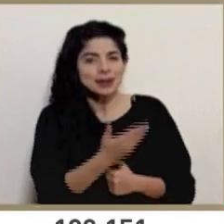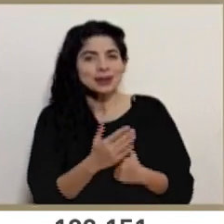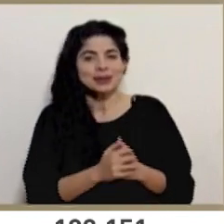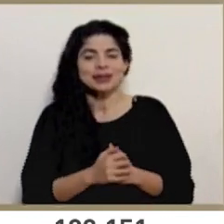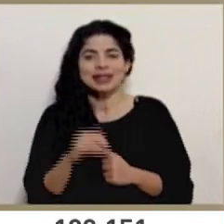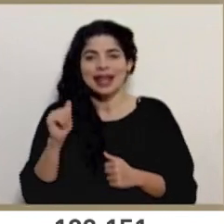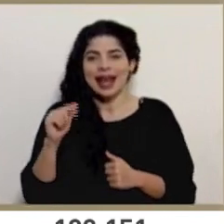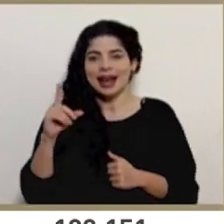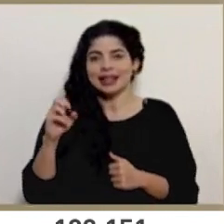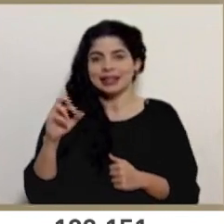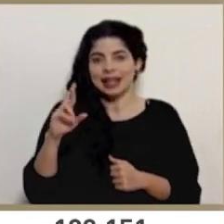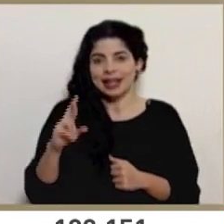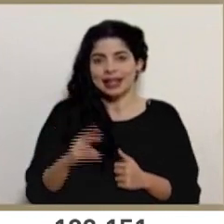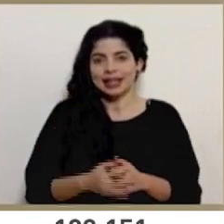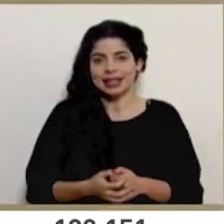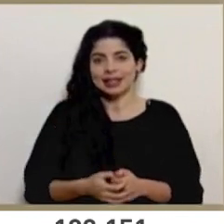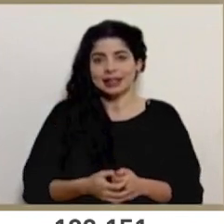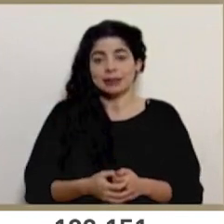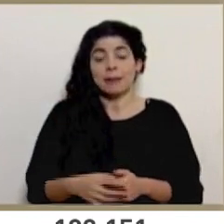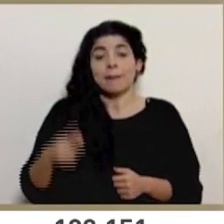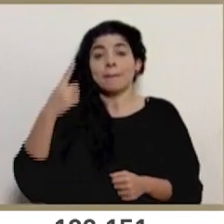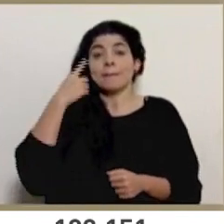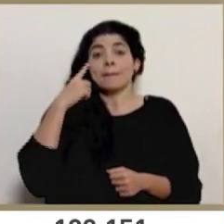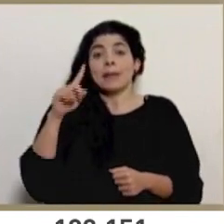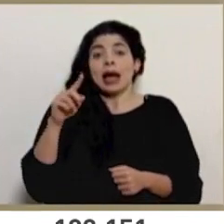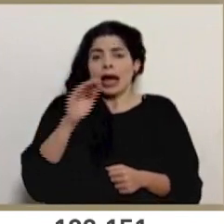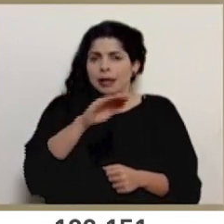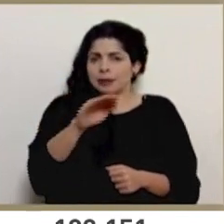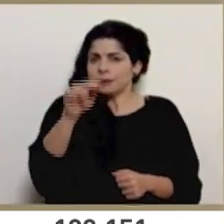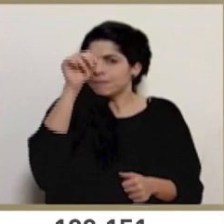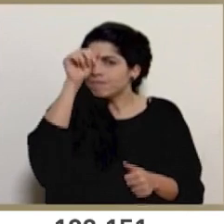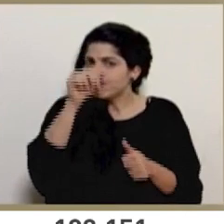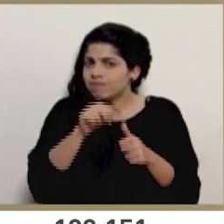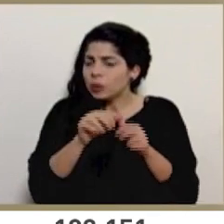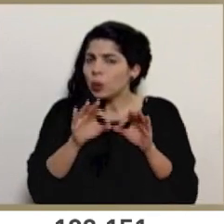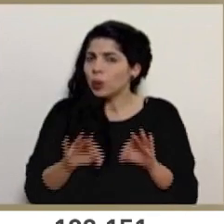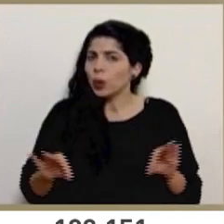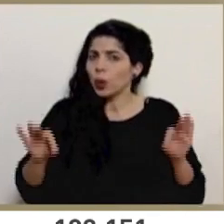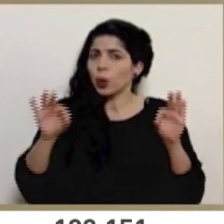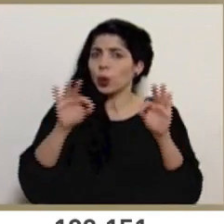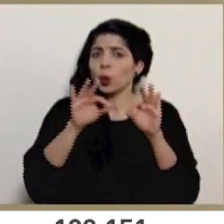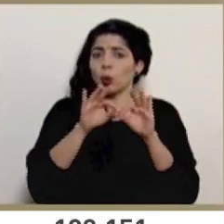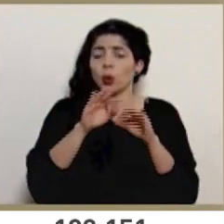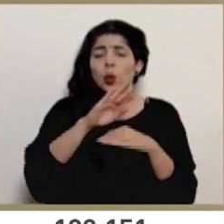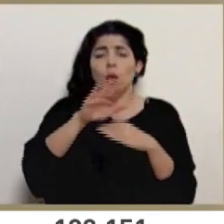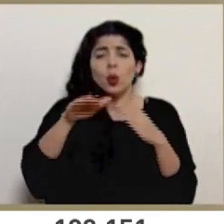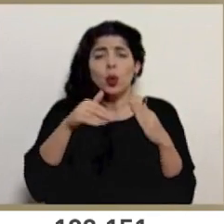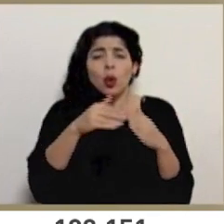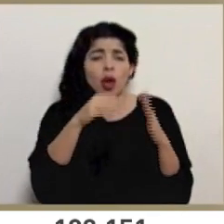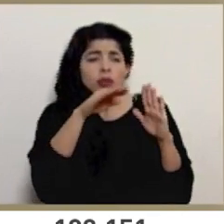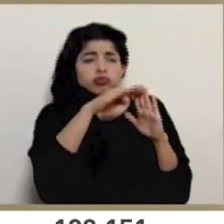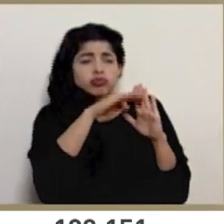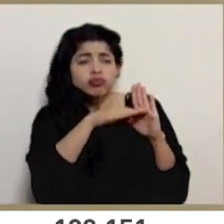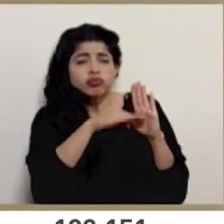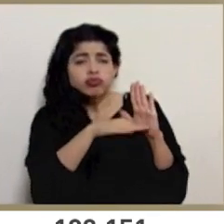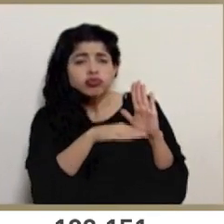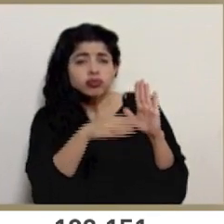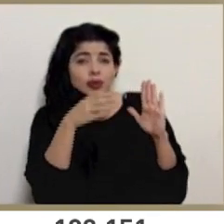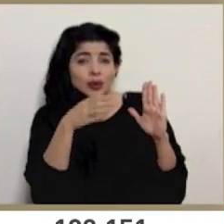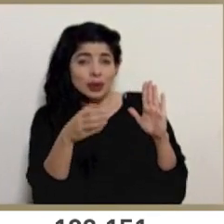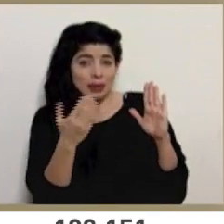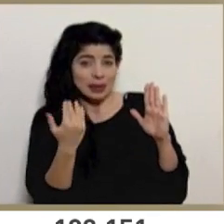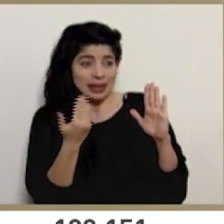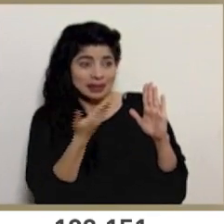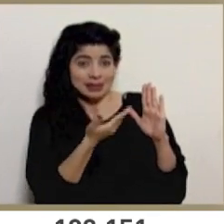don Alexander. Para recordarles también, importante que puedan seguir todas las recomendaciones que acaba de dar